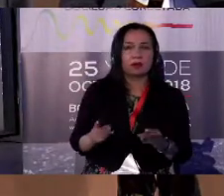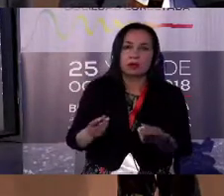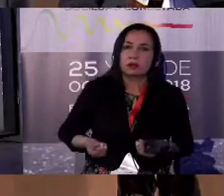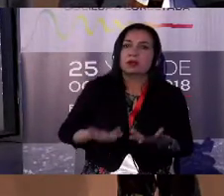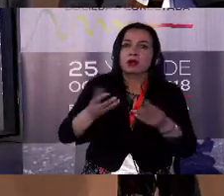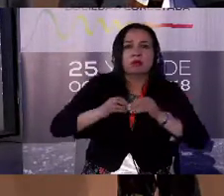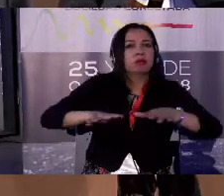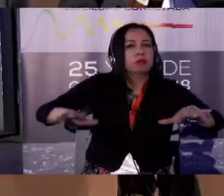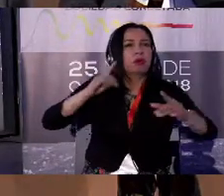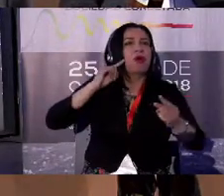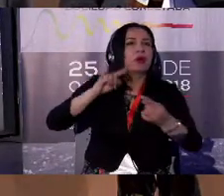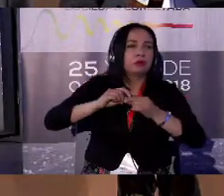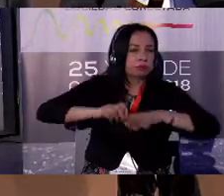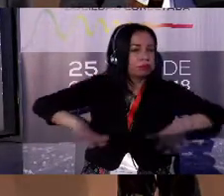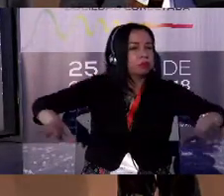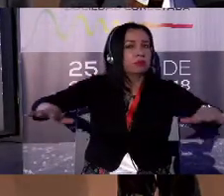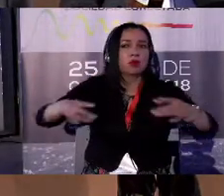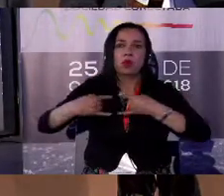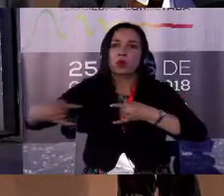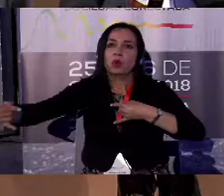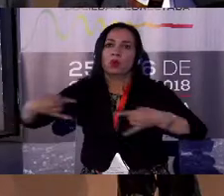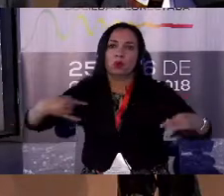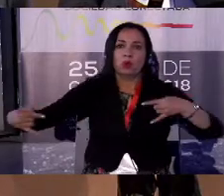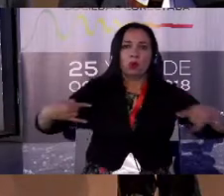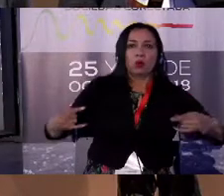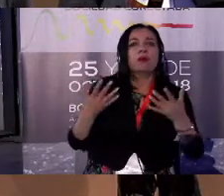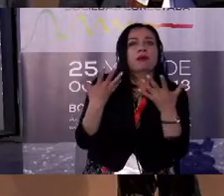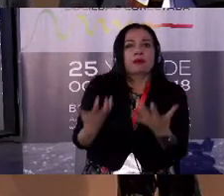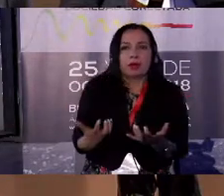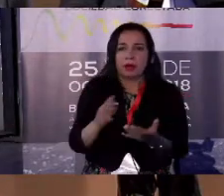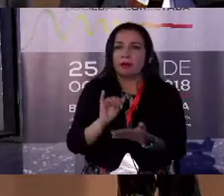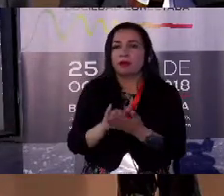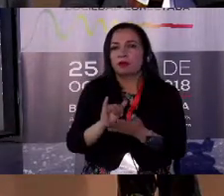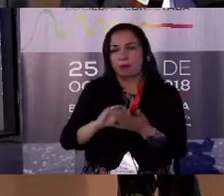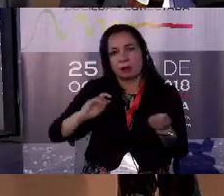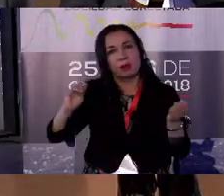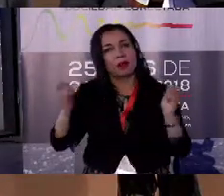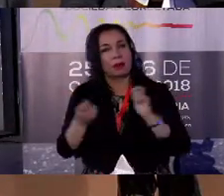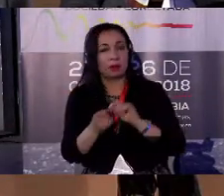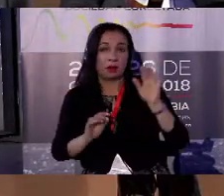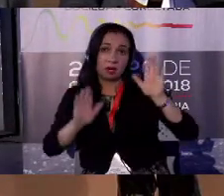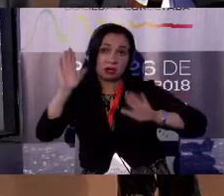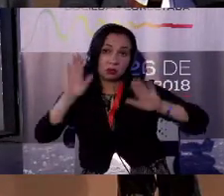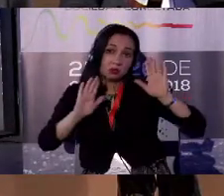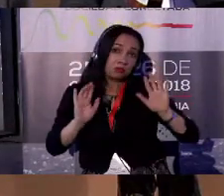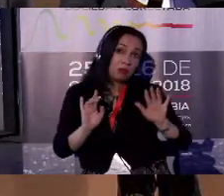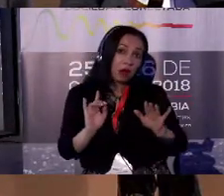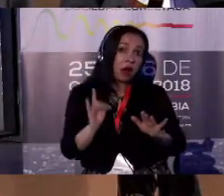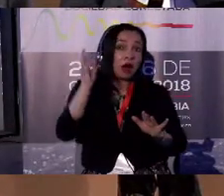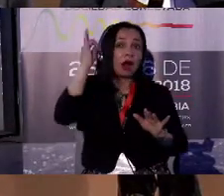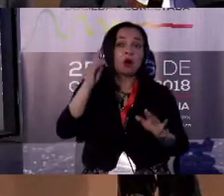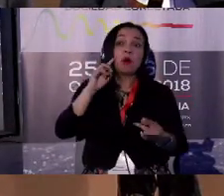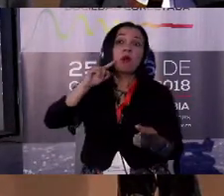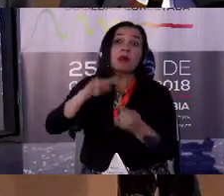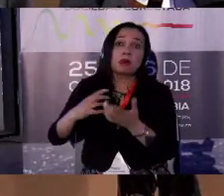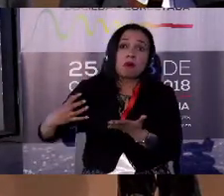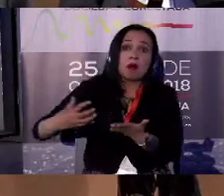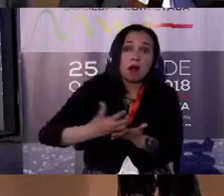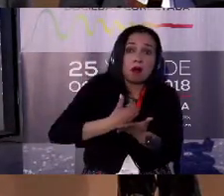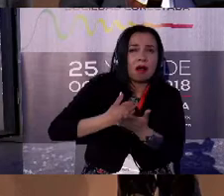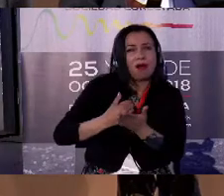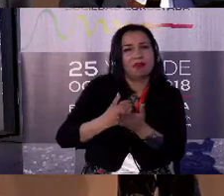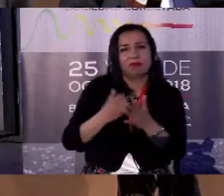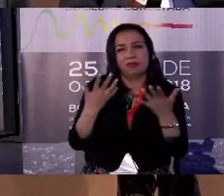todos lados. Bueno, parece que eso está queriendo también cambiarse a pasar a subastas. Esperemos que no sea con una vocación recaudatoria. Pero